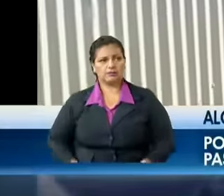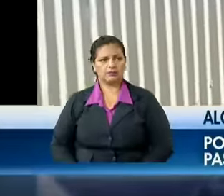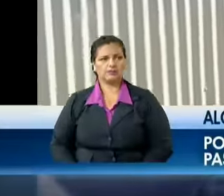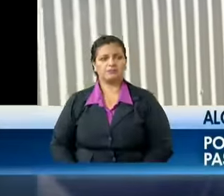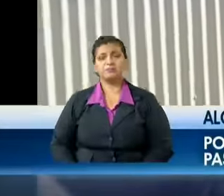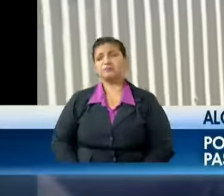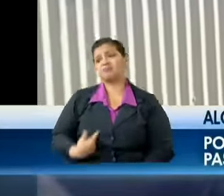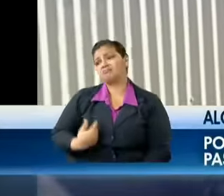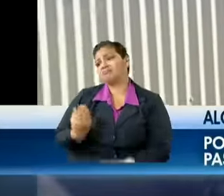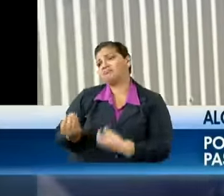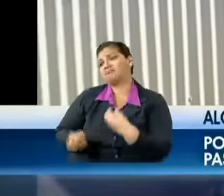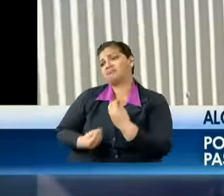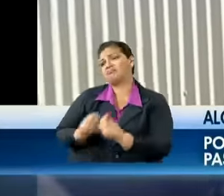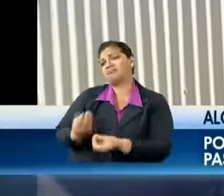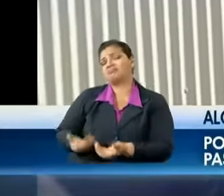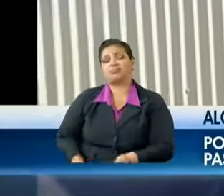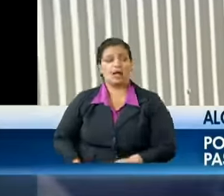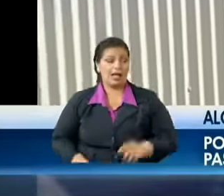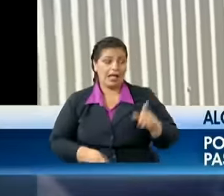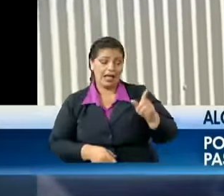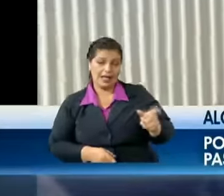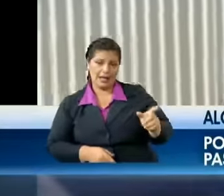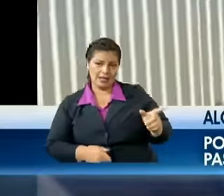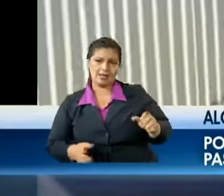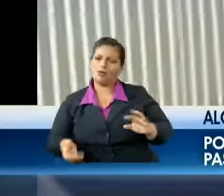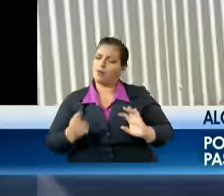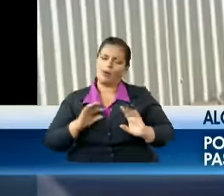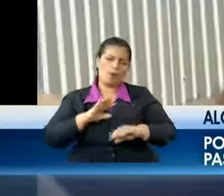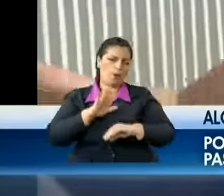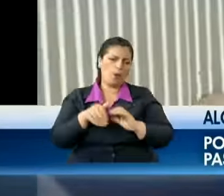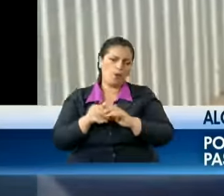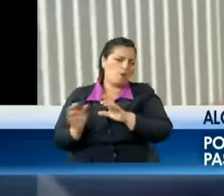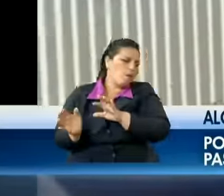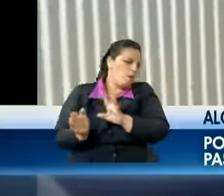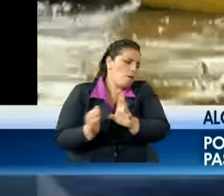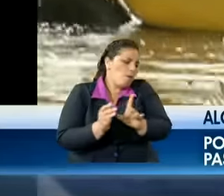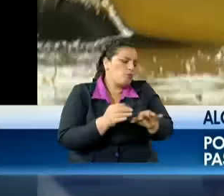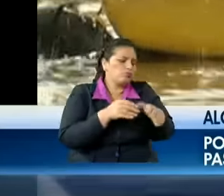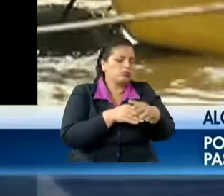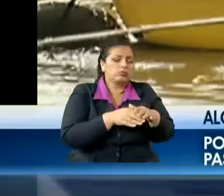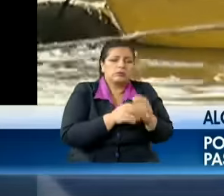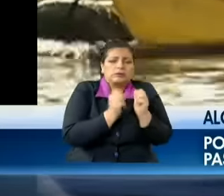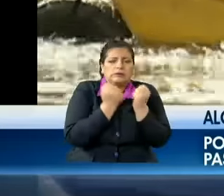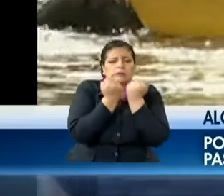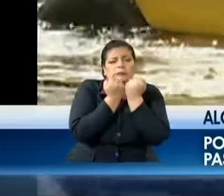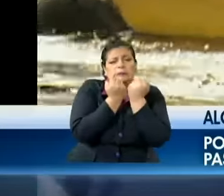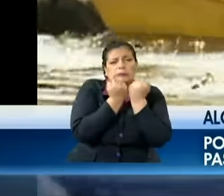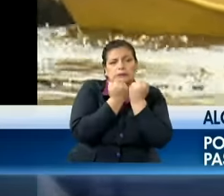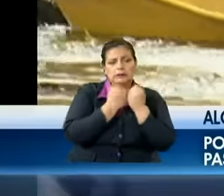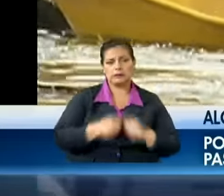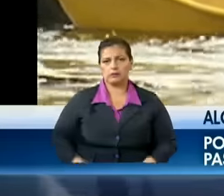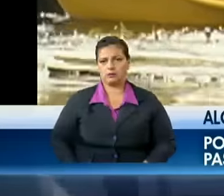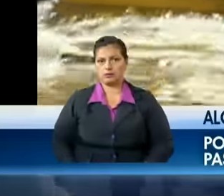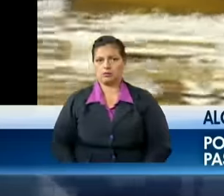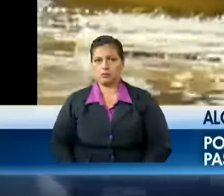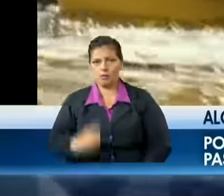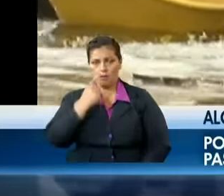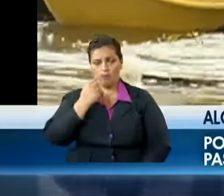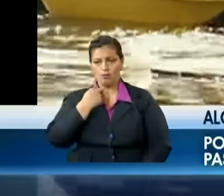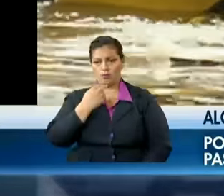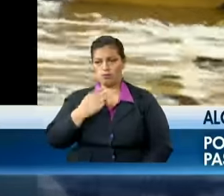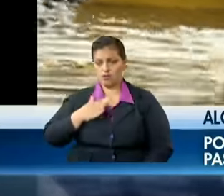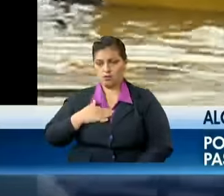ahí, una sola ahí, estrecho, pero ahí estamos porque no podemos ya dormir aquí. Solo mi bisabuela y mi hermana, y igual nosotros nos quedamos